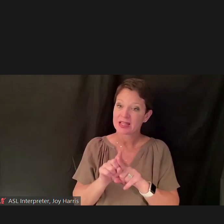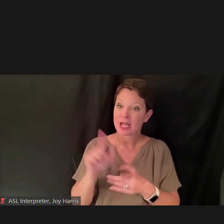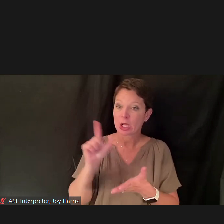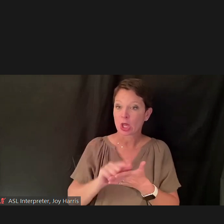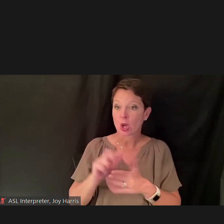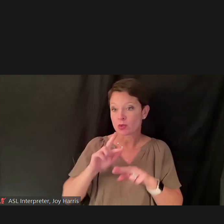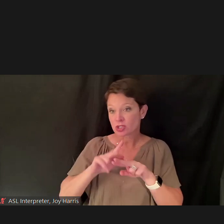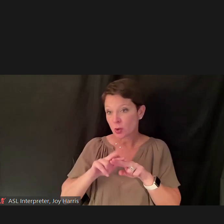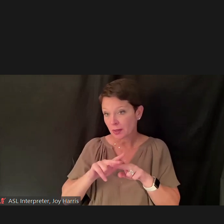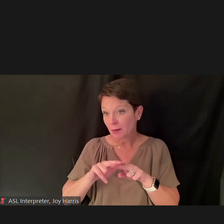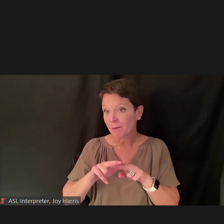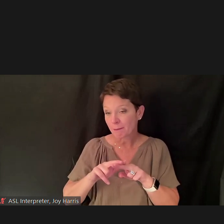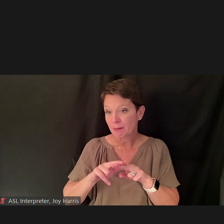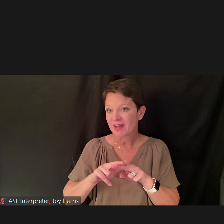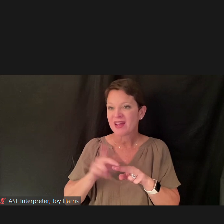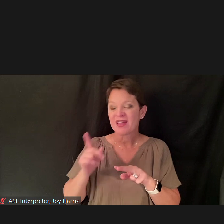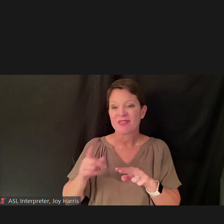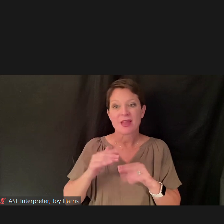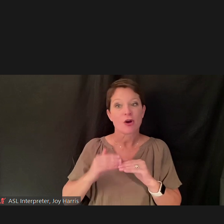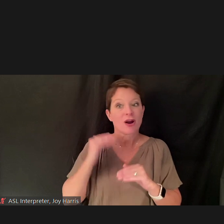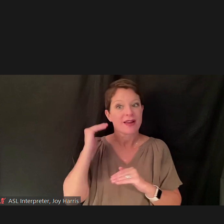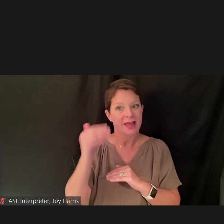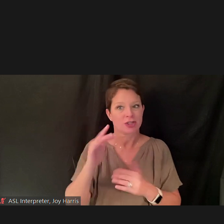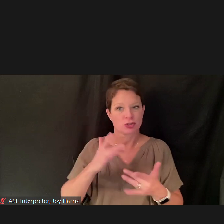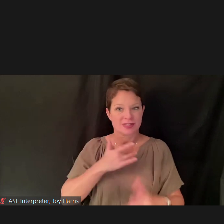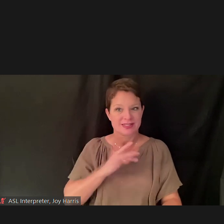o una dieta baja en sodio,